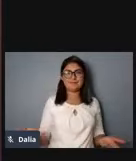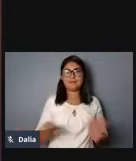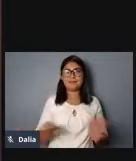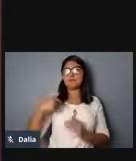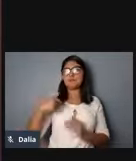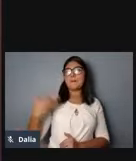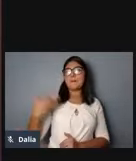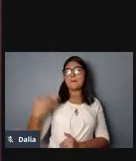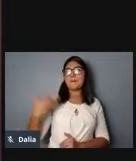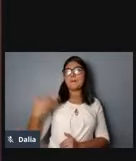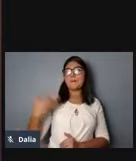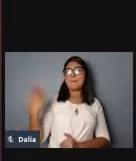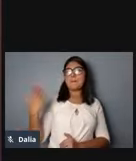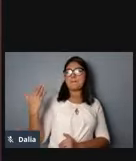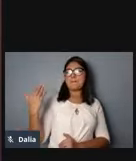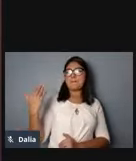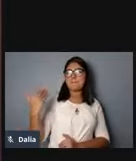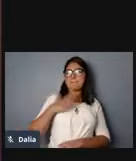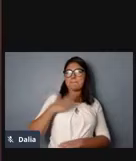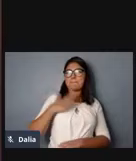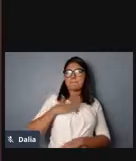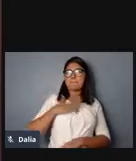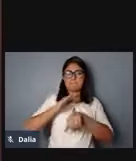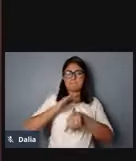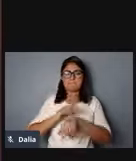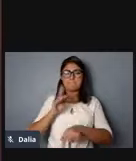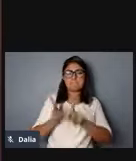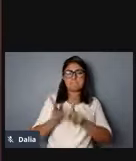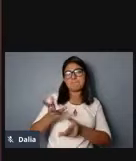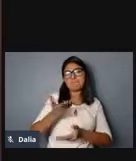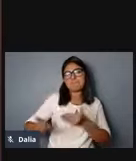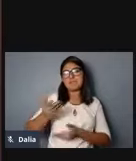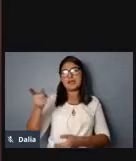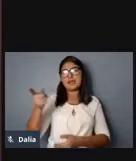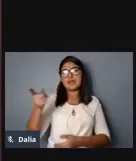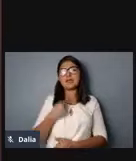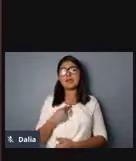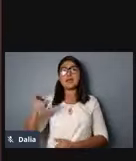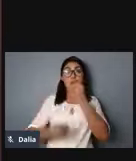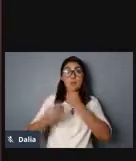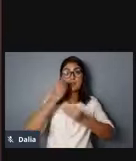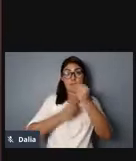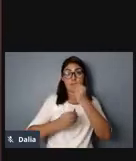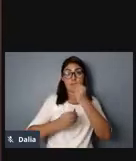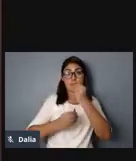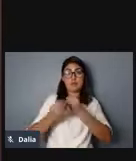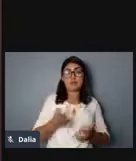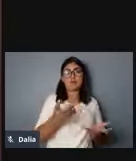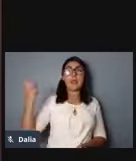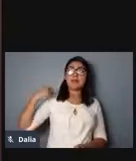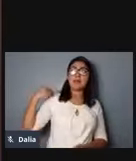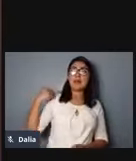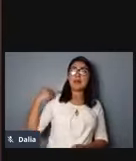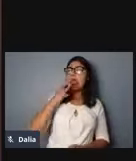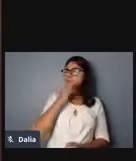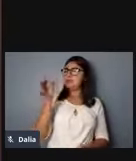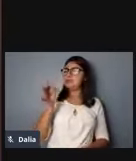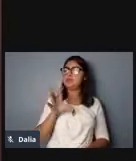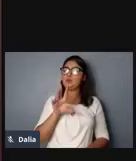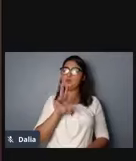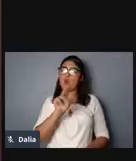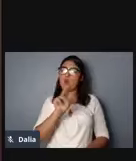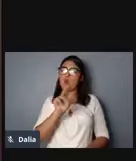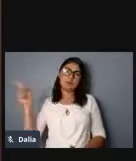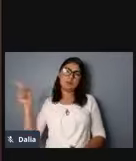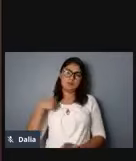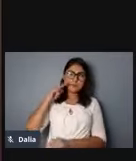mandando alimento, y digo, lo digo, sí, ella no me pidió decirlo, pero que estuvo mandando alimento a algunos médicos en hospitales. Este